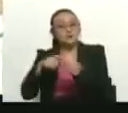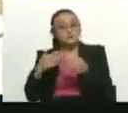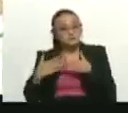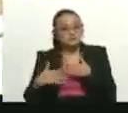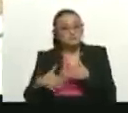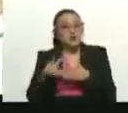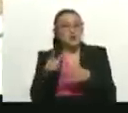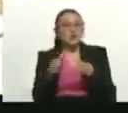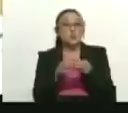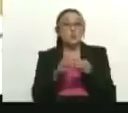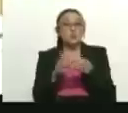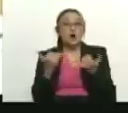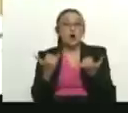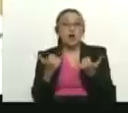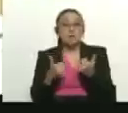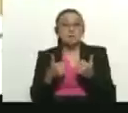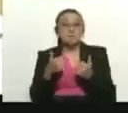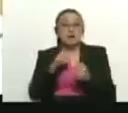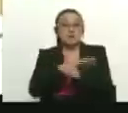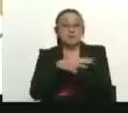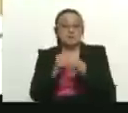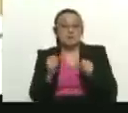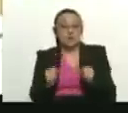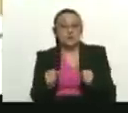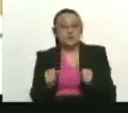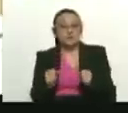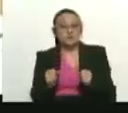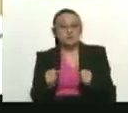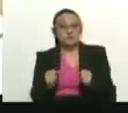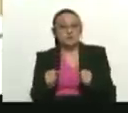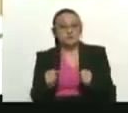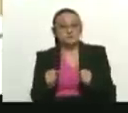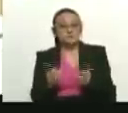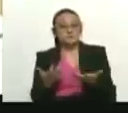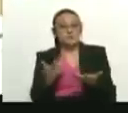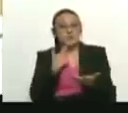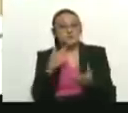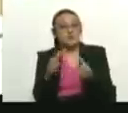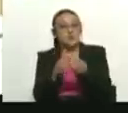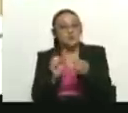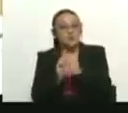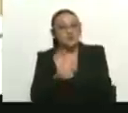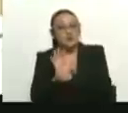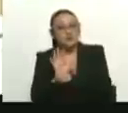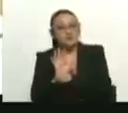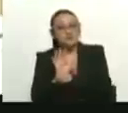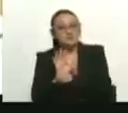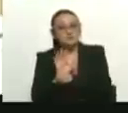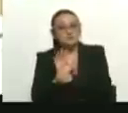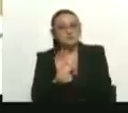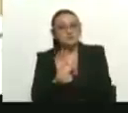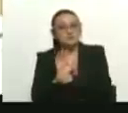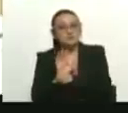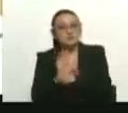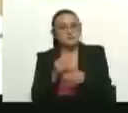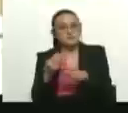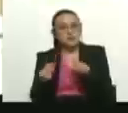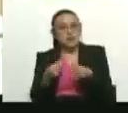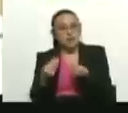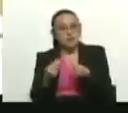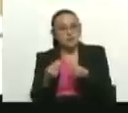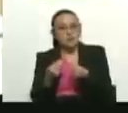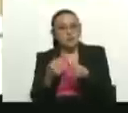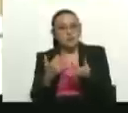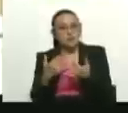un grupo que va fortaleciéndose. Y pudiéramos catalogar al grupo de los BRICS ampliado como el